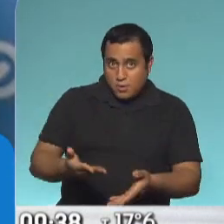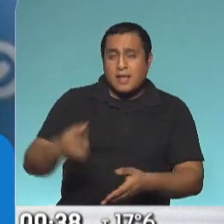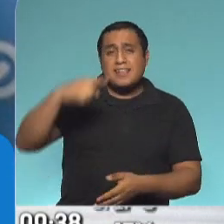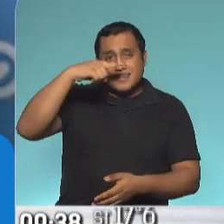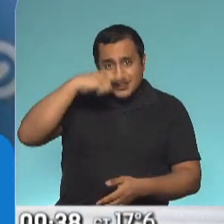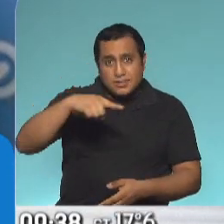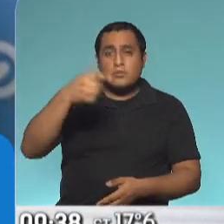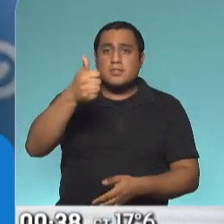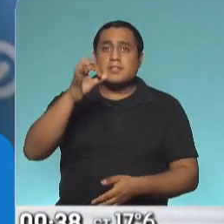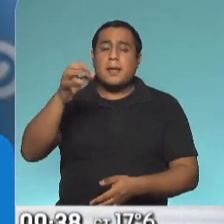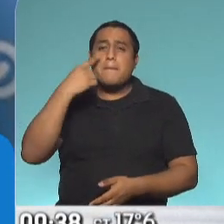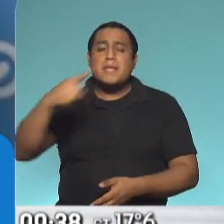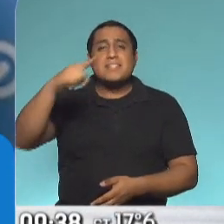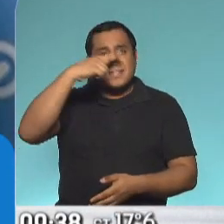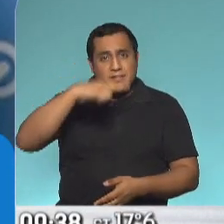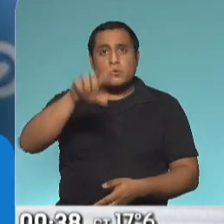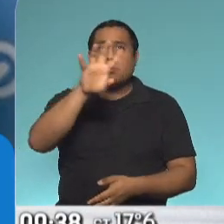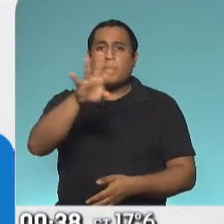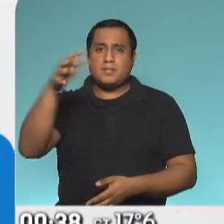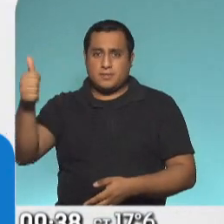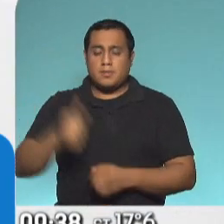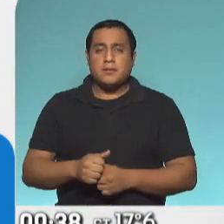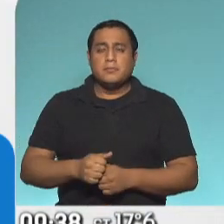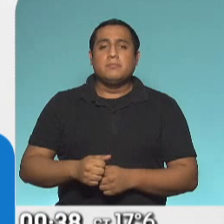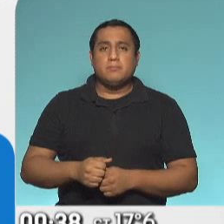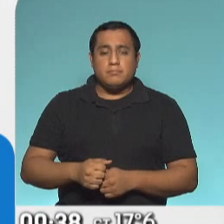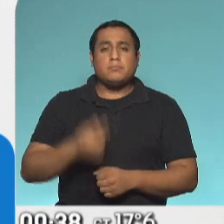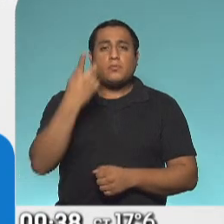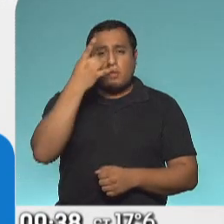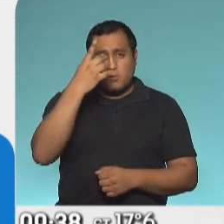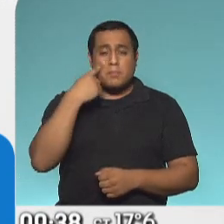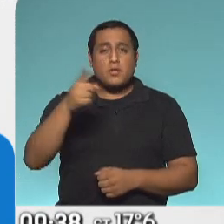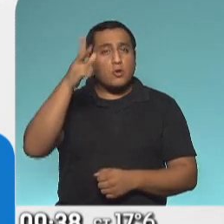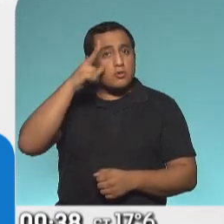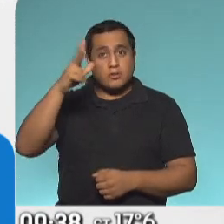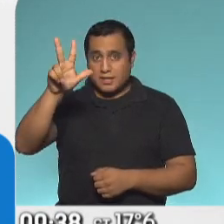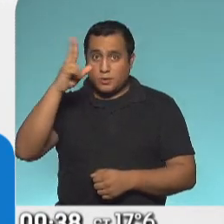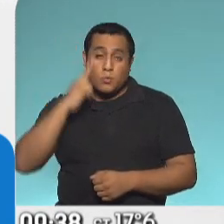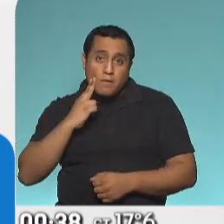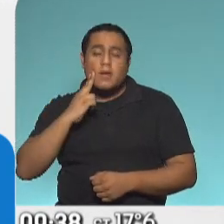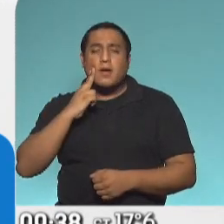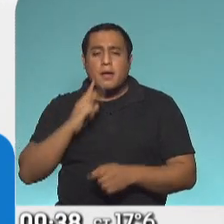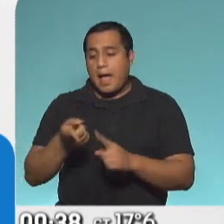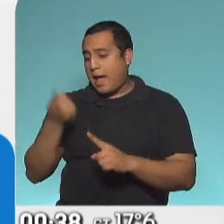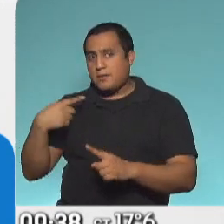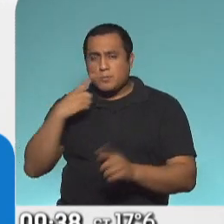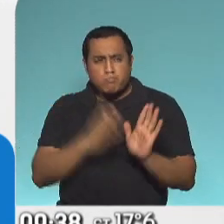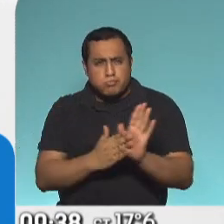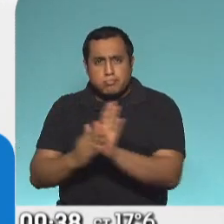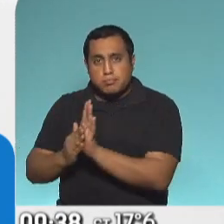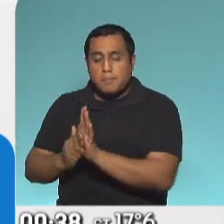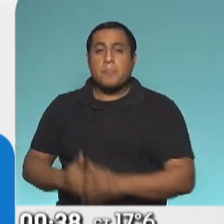760 mil 746 de los cuales 12 mil 839 se realizaron en la jornada de ayer